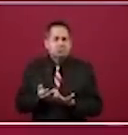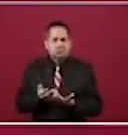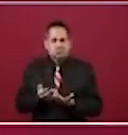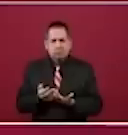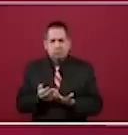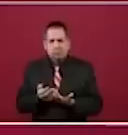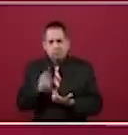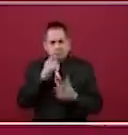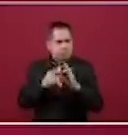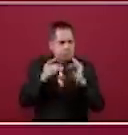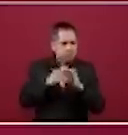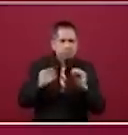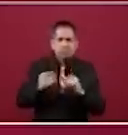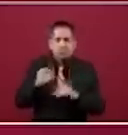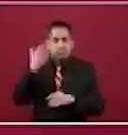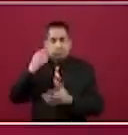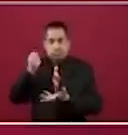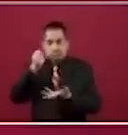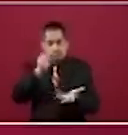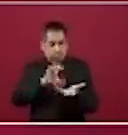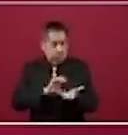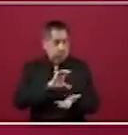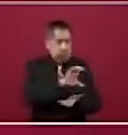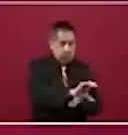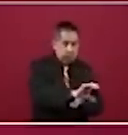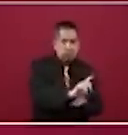porque se les transferían recursos